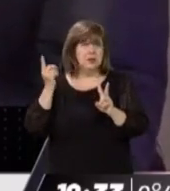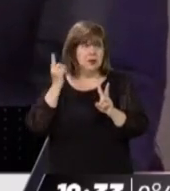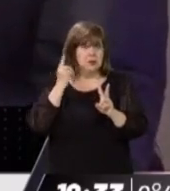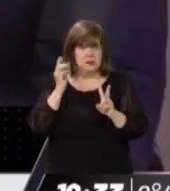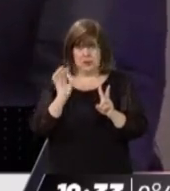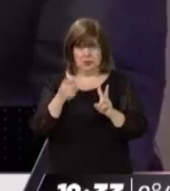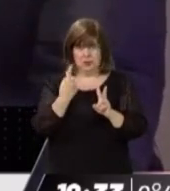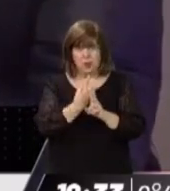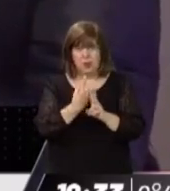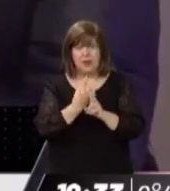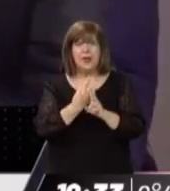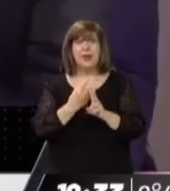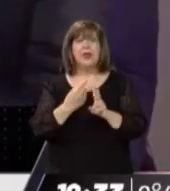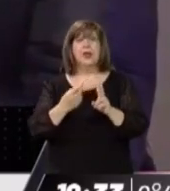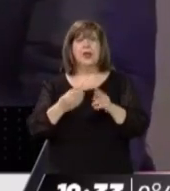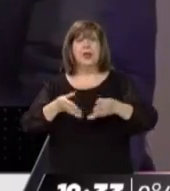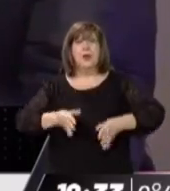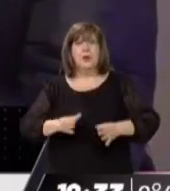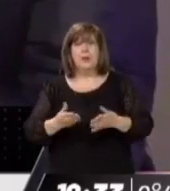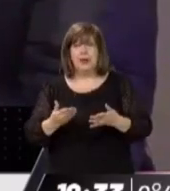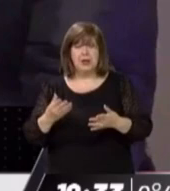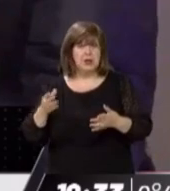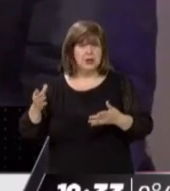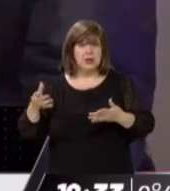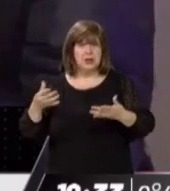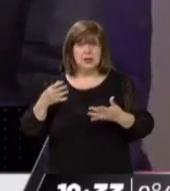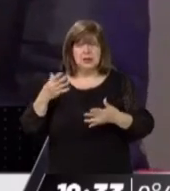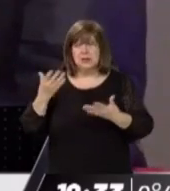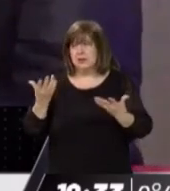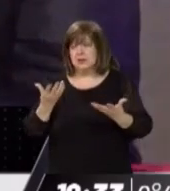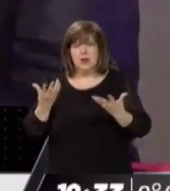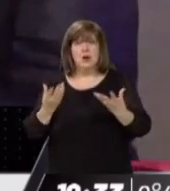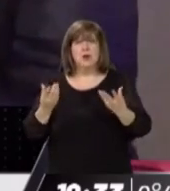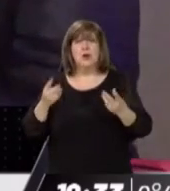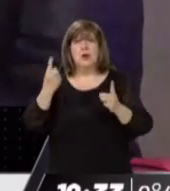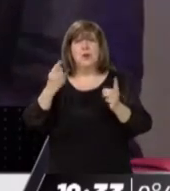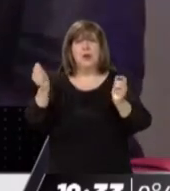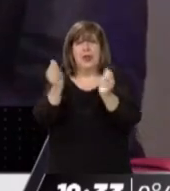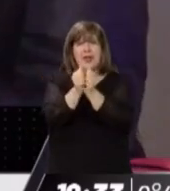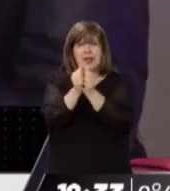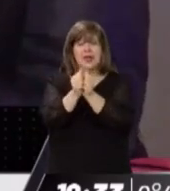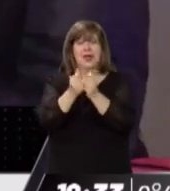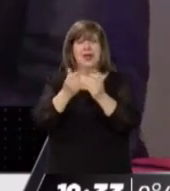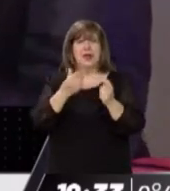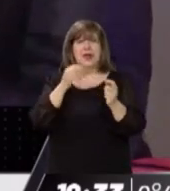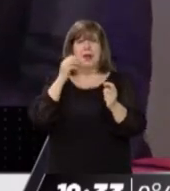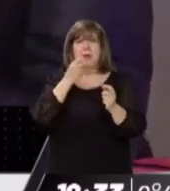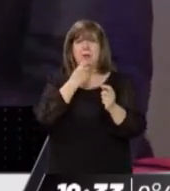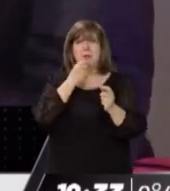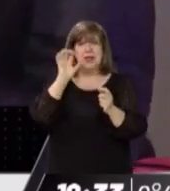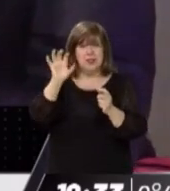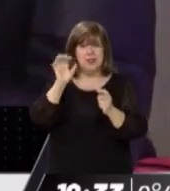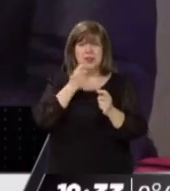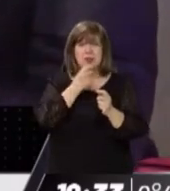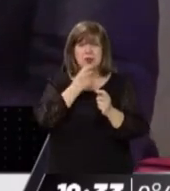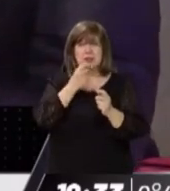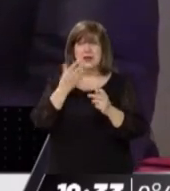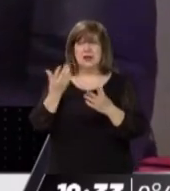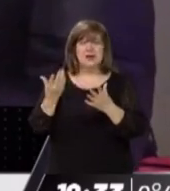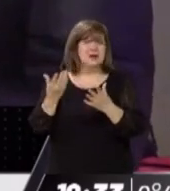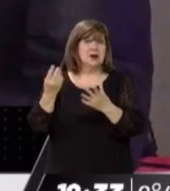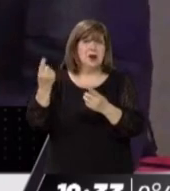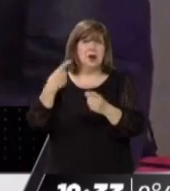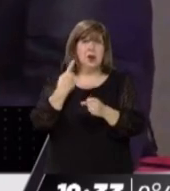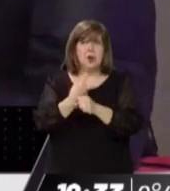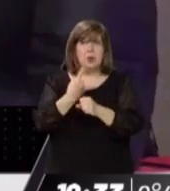de su mamá para que también la ayude sin embargo no no pueden estar en Mendoza porque no pueden seguir